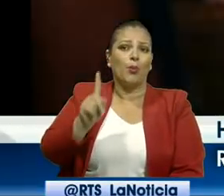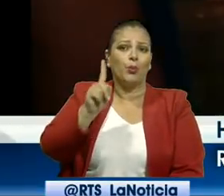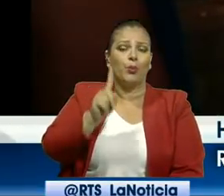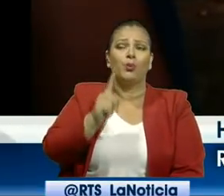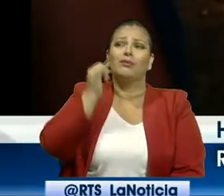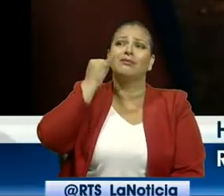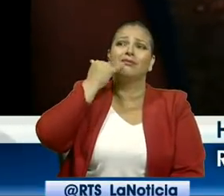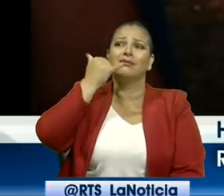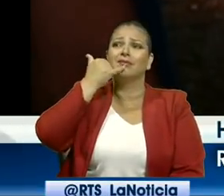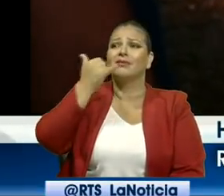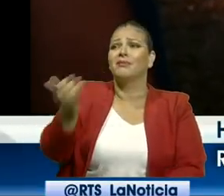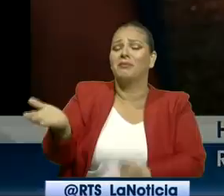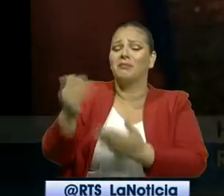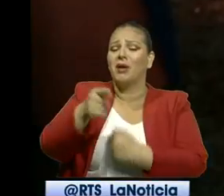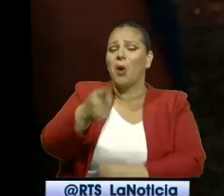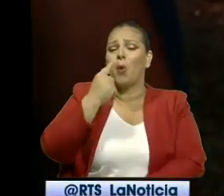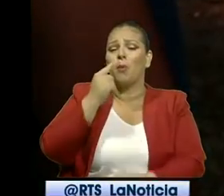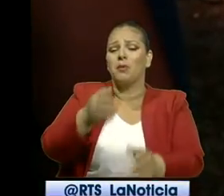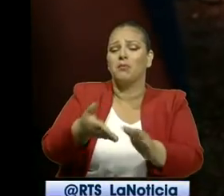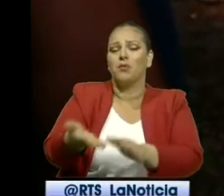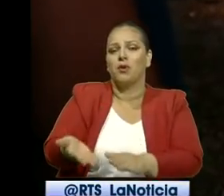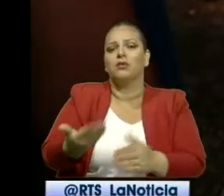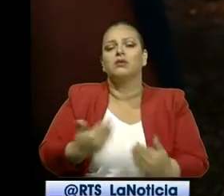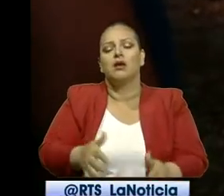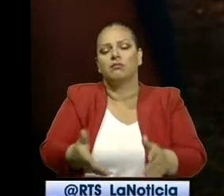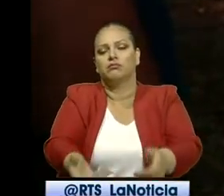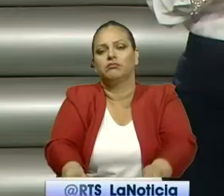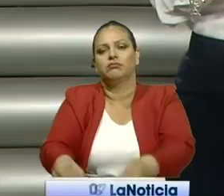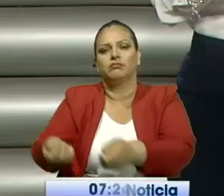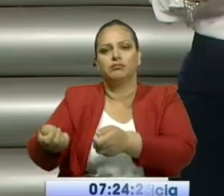cadáver. Informó José Morales.